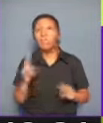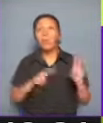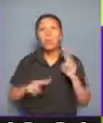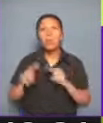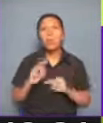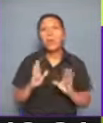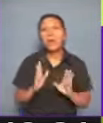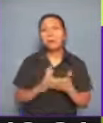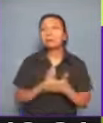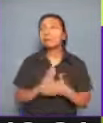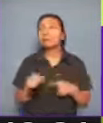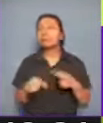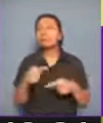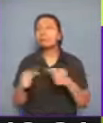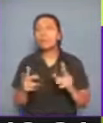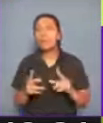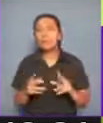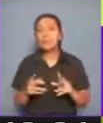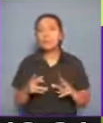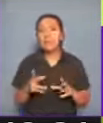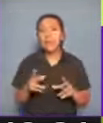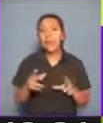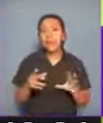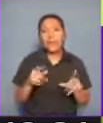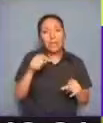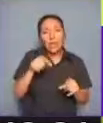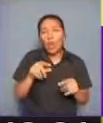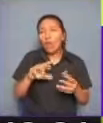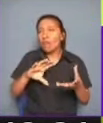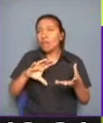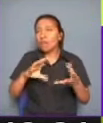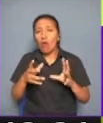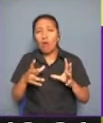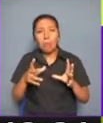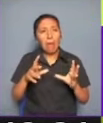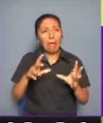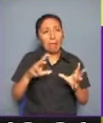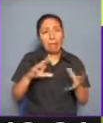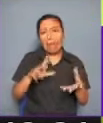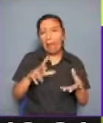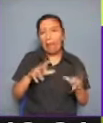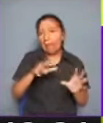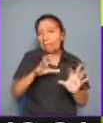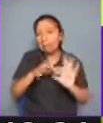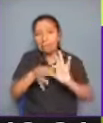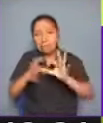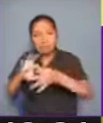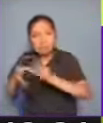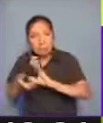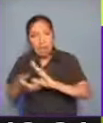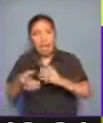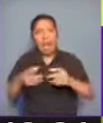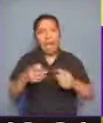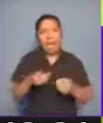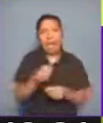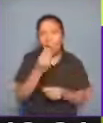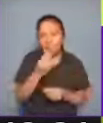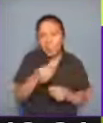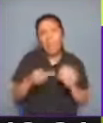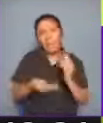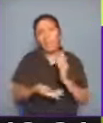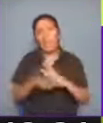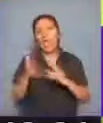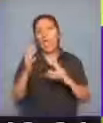ver vamos a salir porque realmente es una cadena no hablamos de los alimentos que suben El combustible que sube el